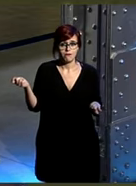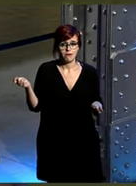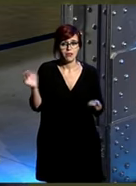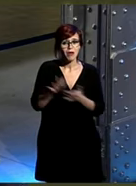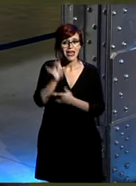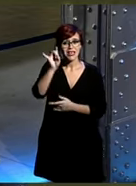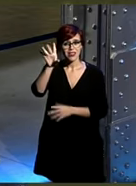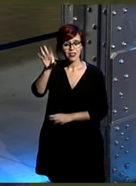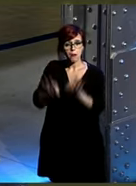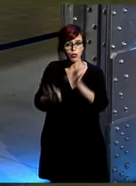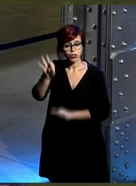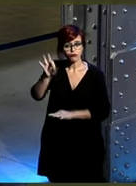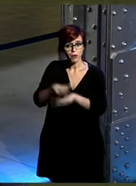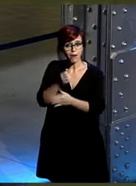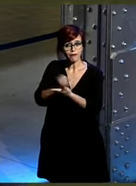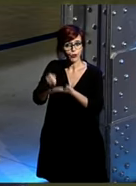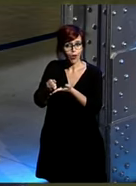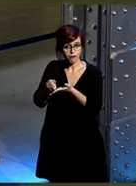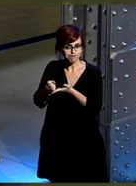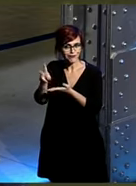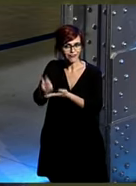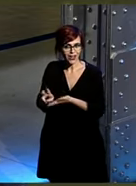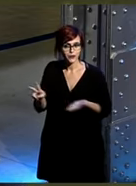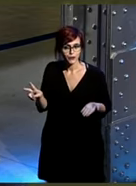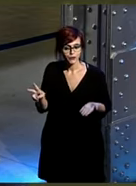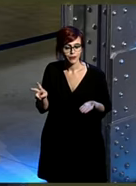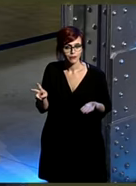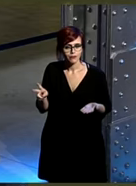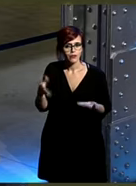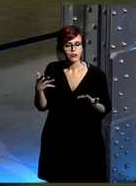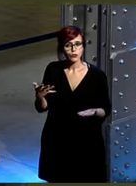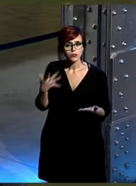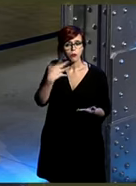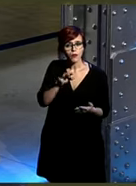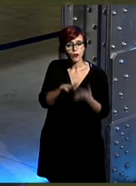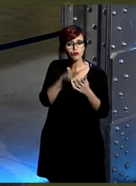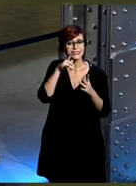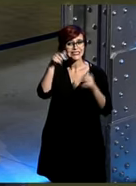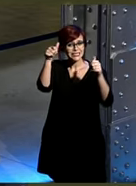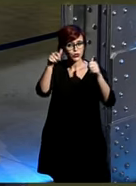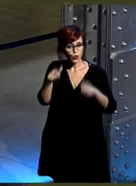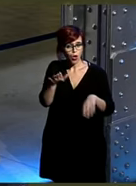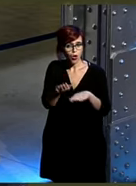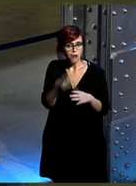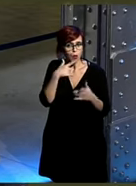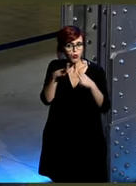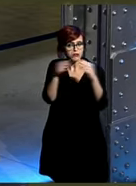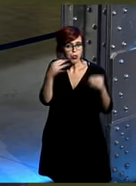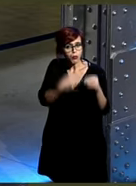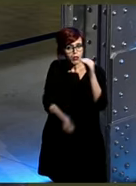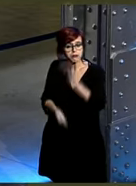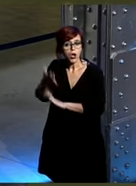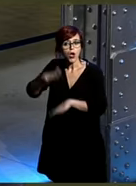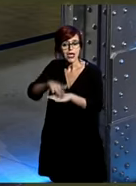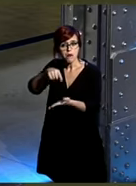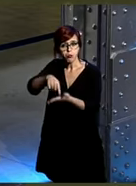más que un 15% la matrícula, digámoslo claro, es lo único. Y cualquiera puede montar cualquier título académico con tal de que pague el impuesto a